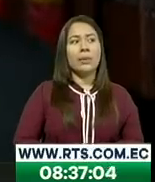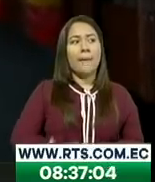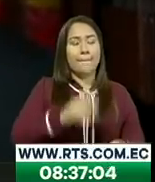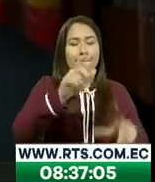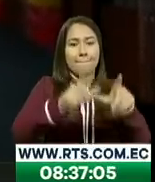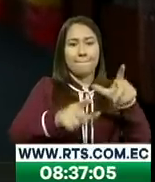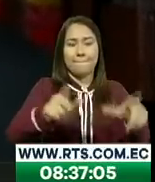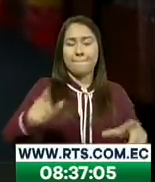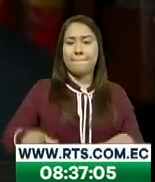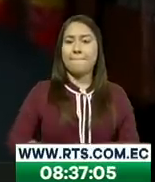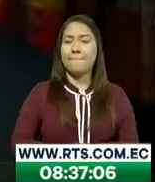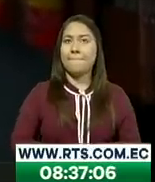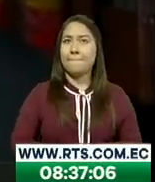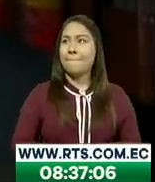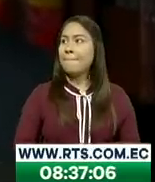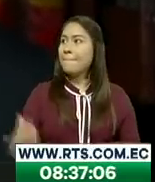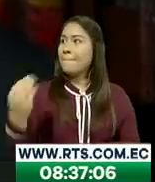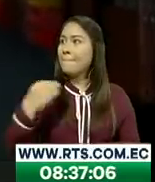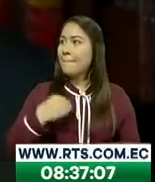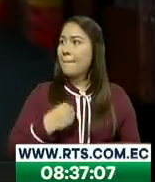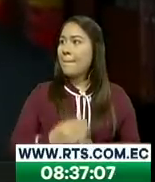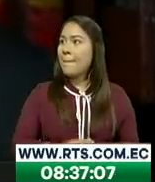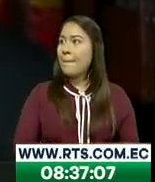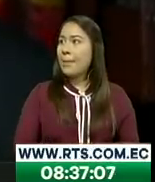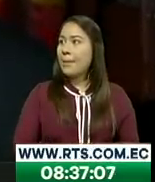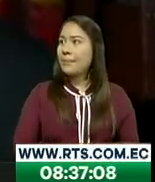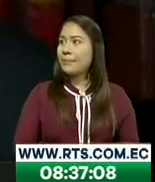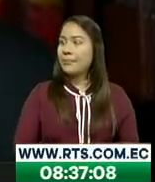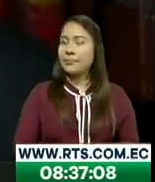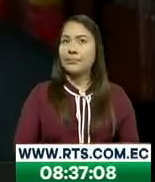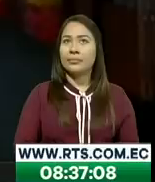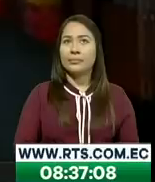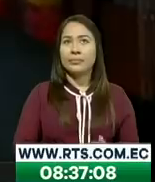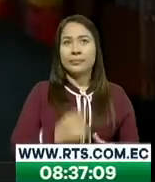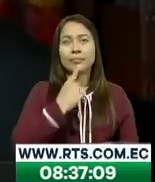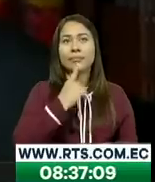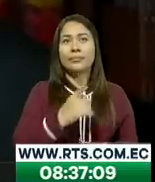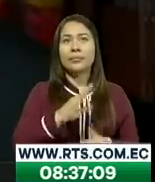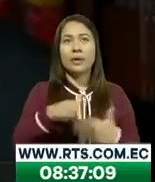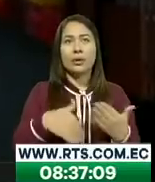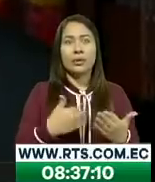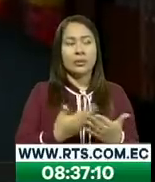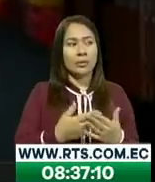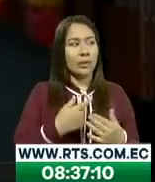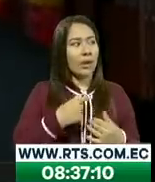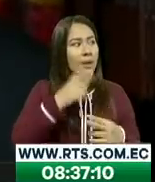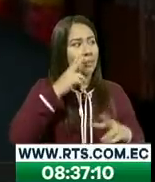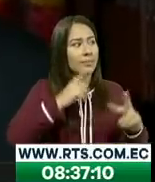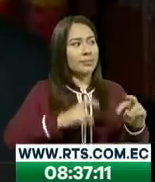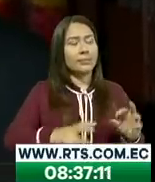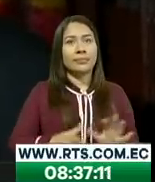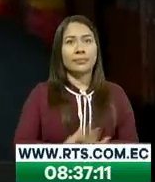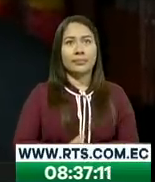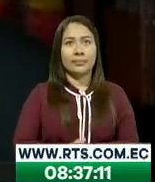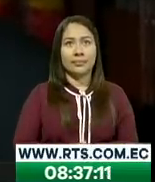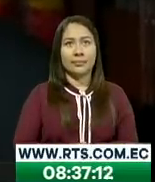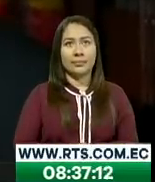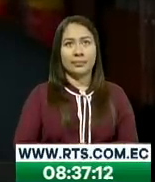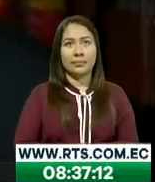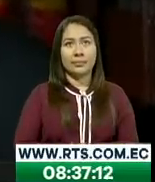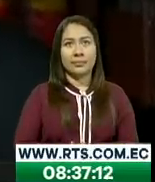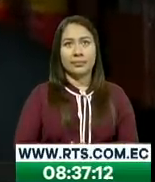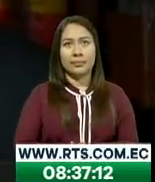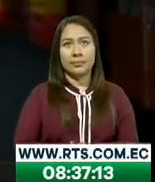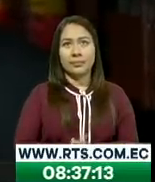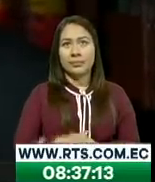sexo masculino, estaba de suspensión incompleta. Aparentemente se habría ahorcado. Esta